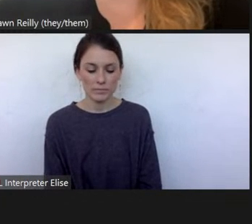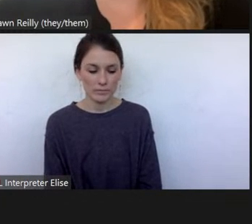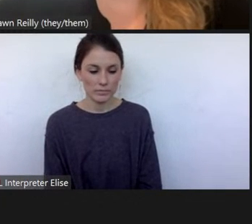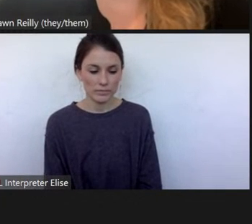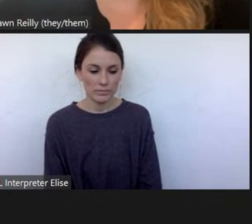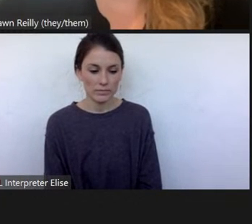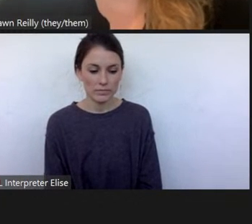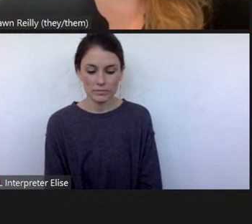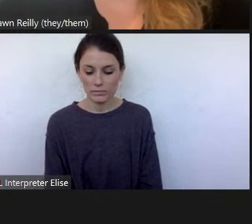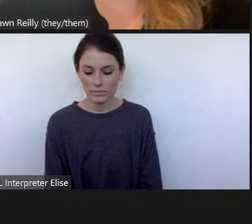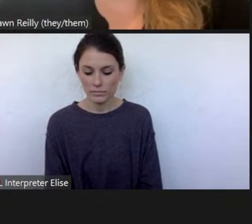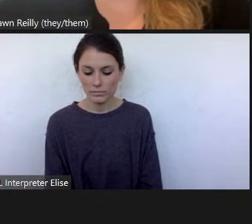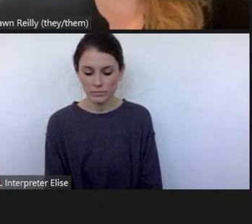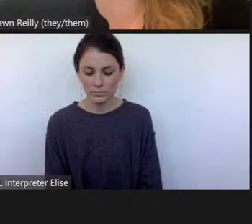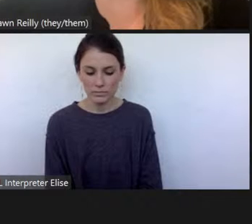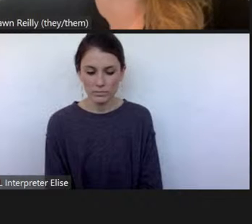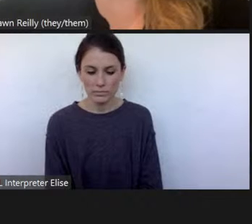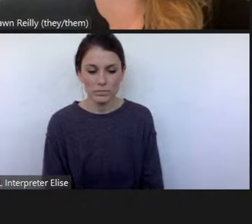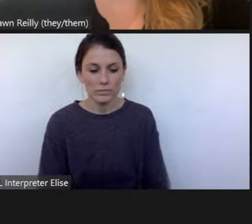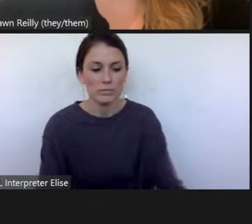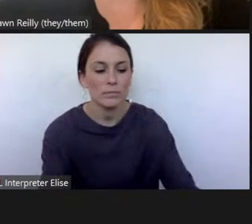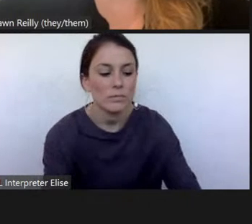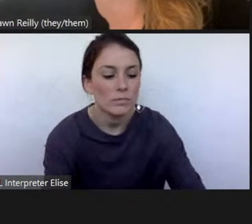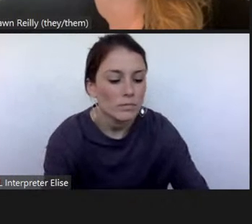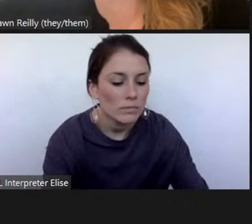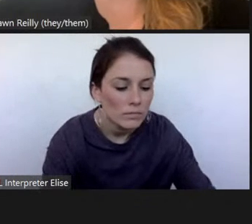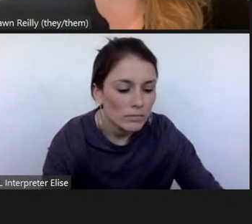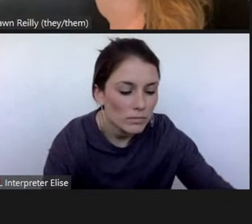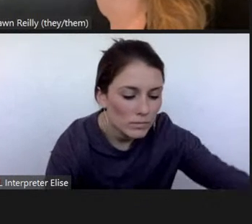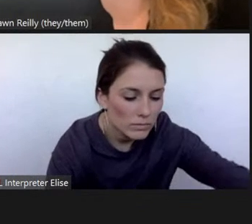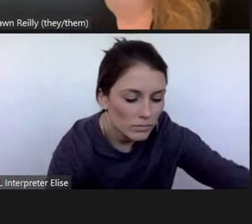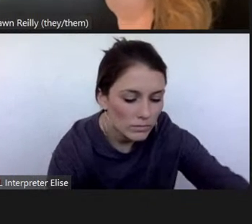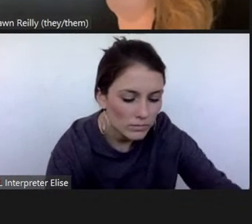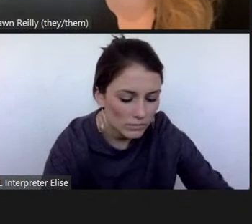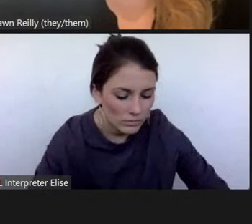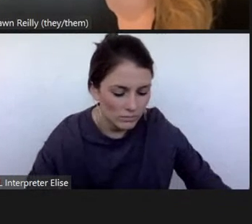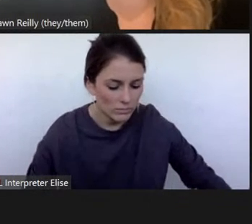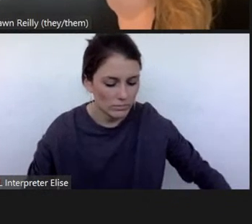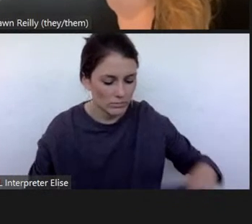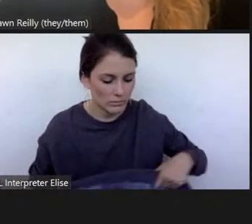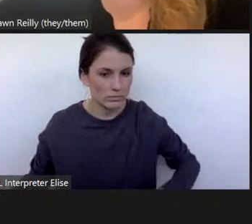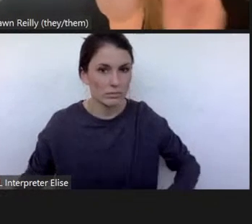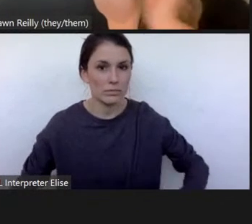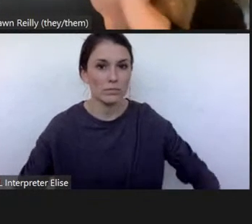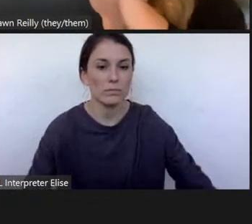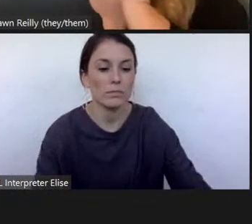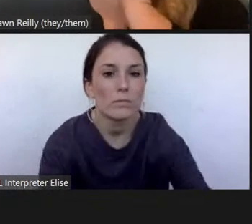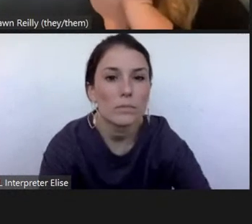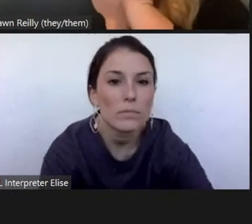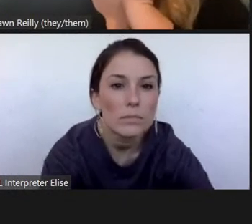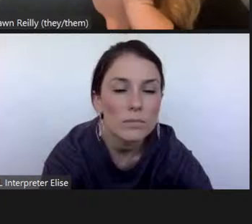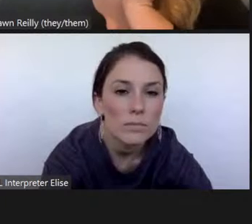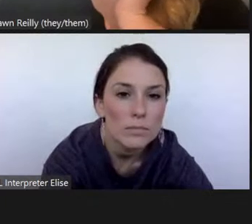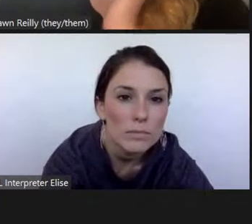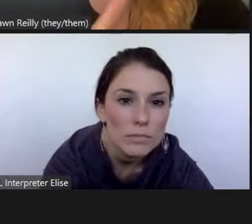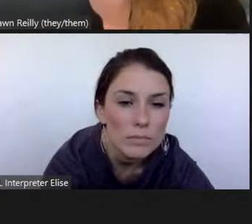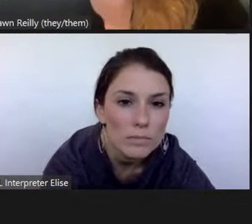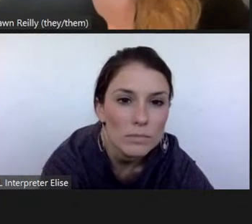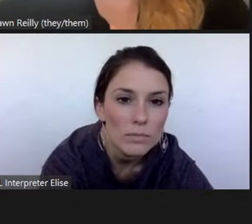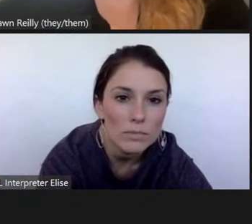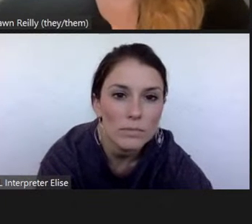experiencias del territorio, en las experiencias pues, comunitarias y cómo